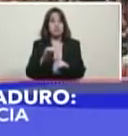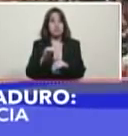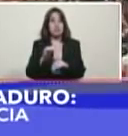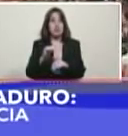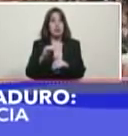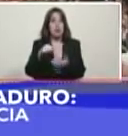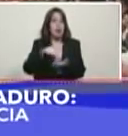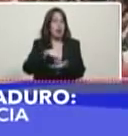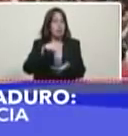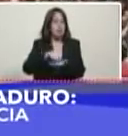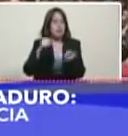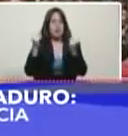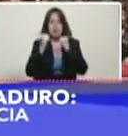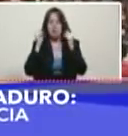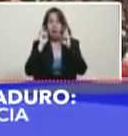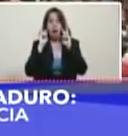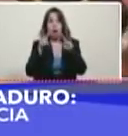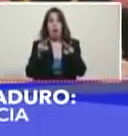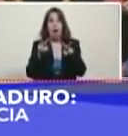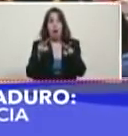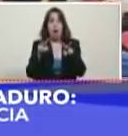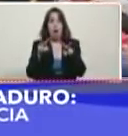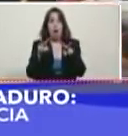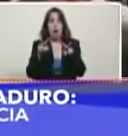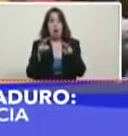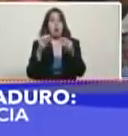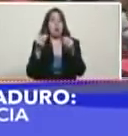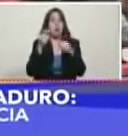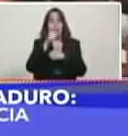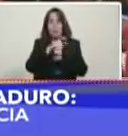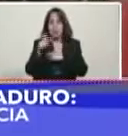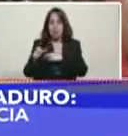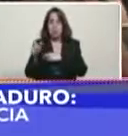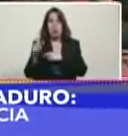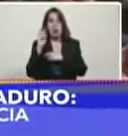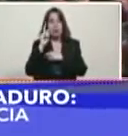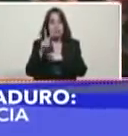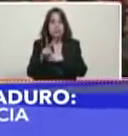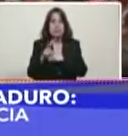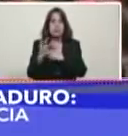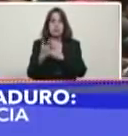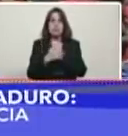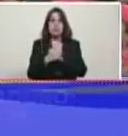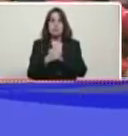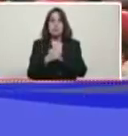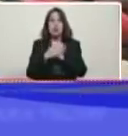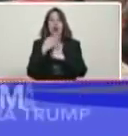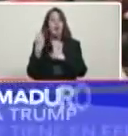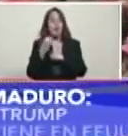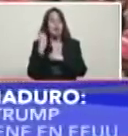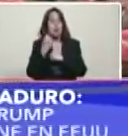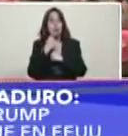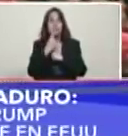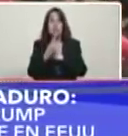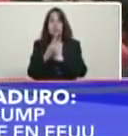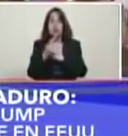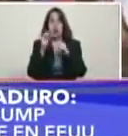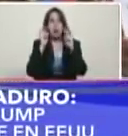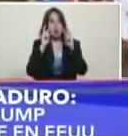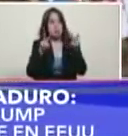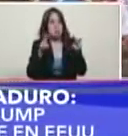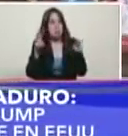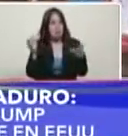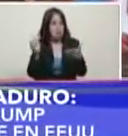Mérida. Impresionante. Ahí están los invisibles. Como dice la juventud, somos